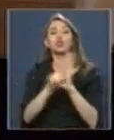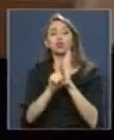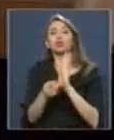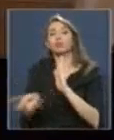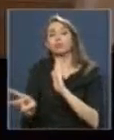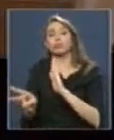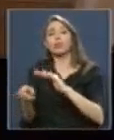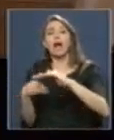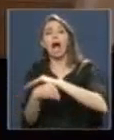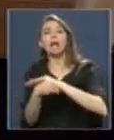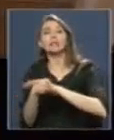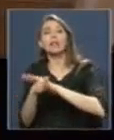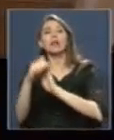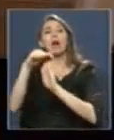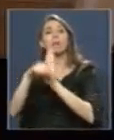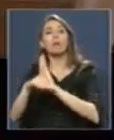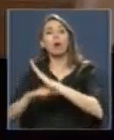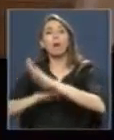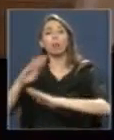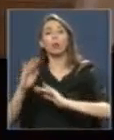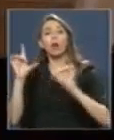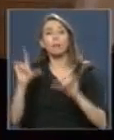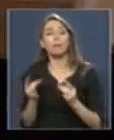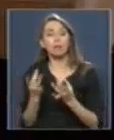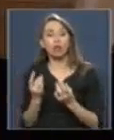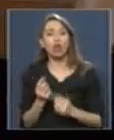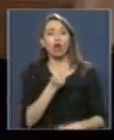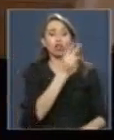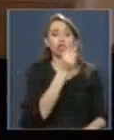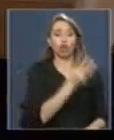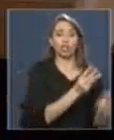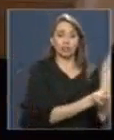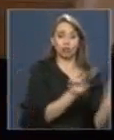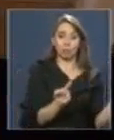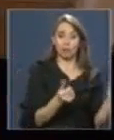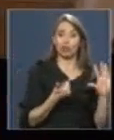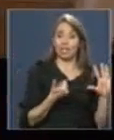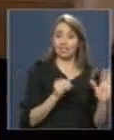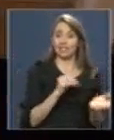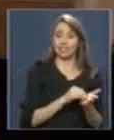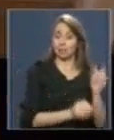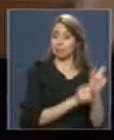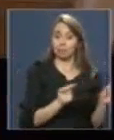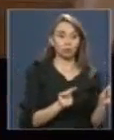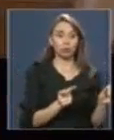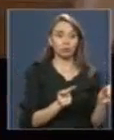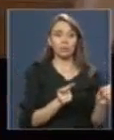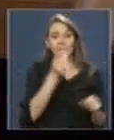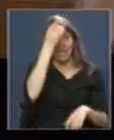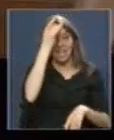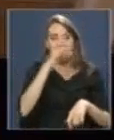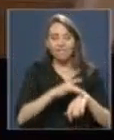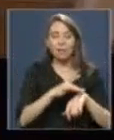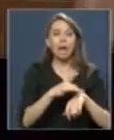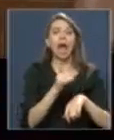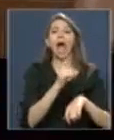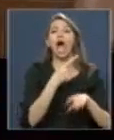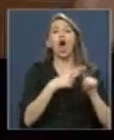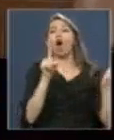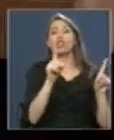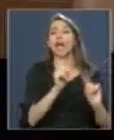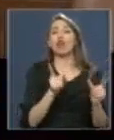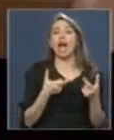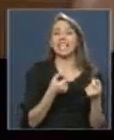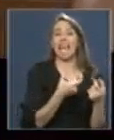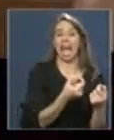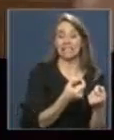acceso a los programas de cuidados paliativos. Otros dos tercios, 60.000 personas, están con enfermedades no oncológicas, pero que producen